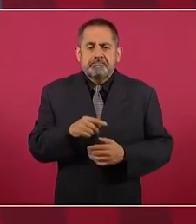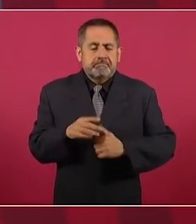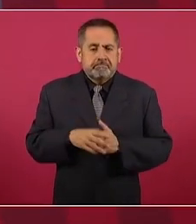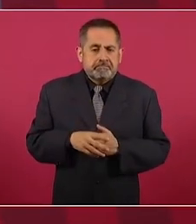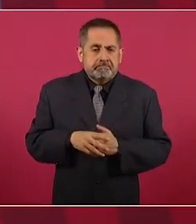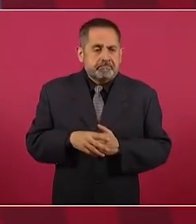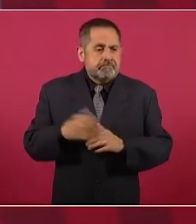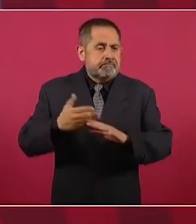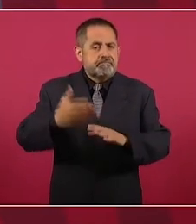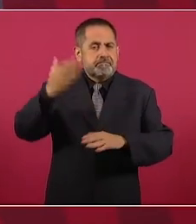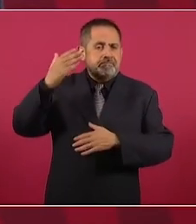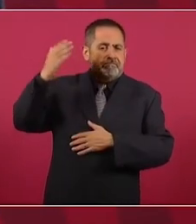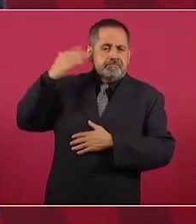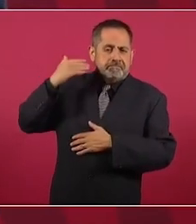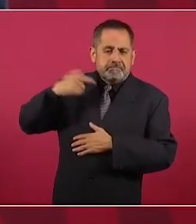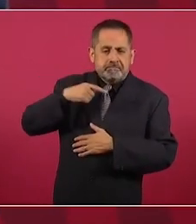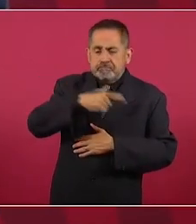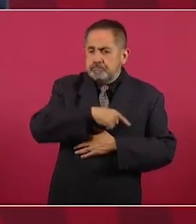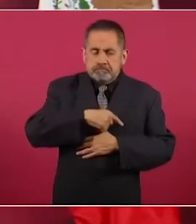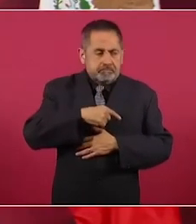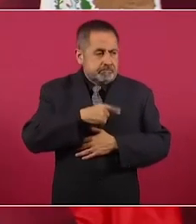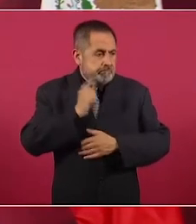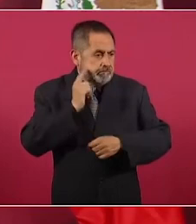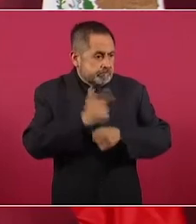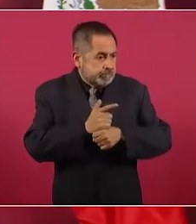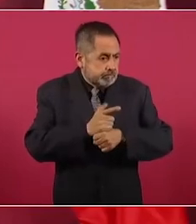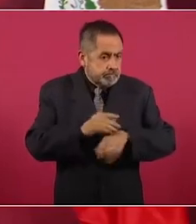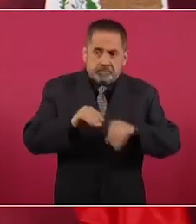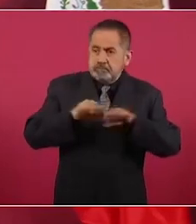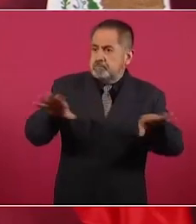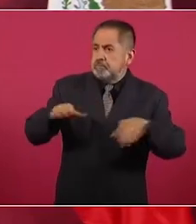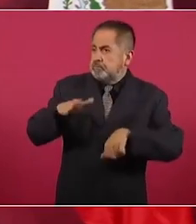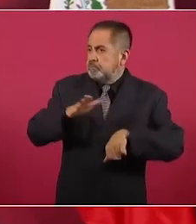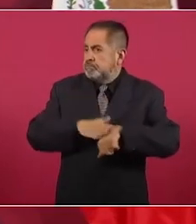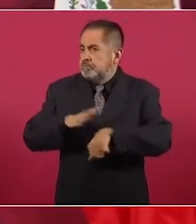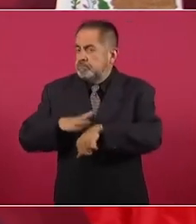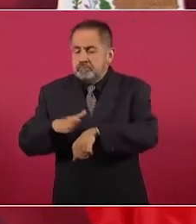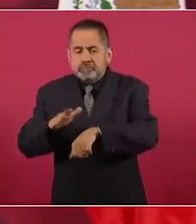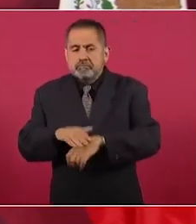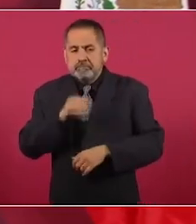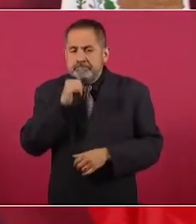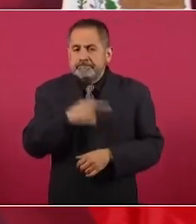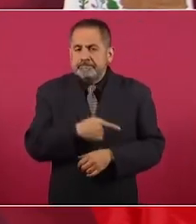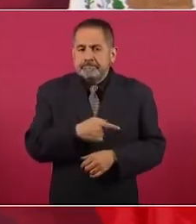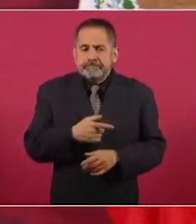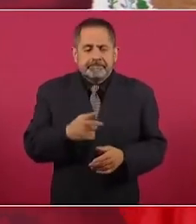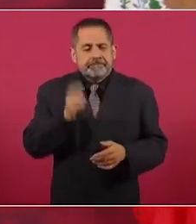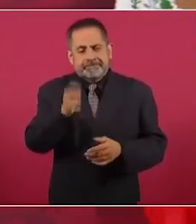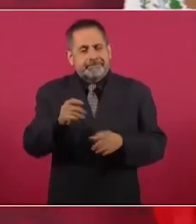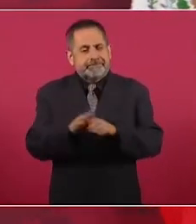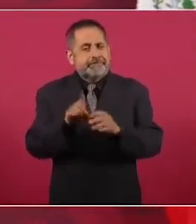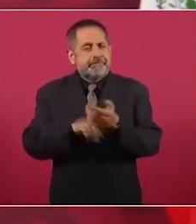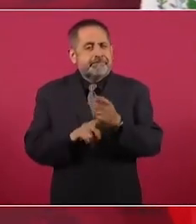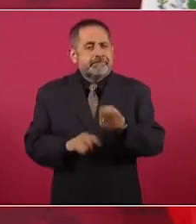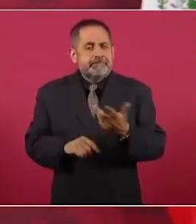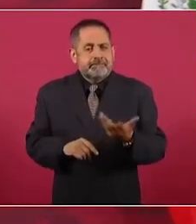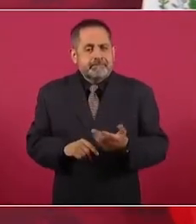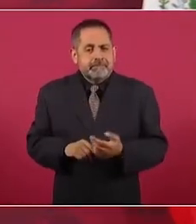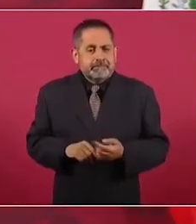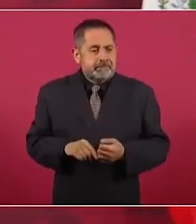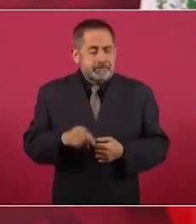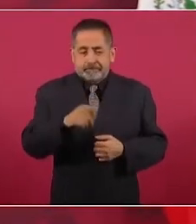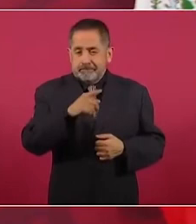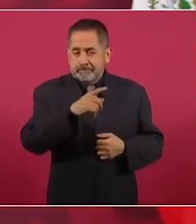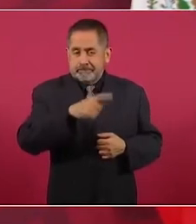se ocuparon en su momento de lo que podríamos llamar el